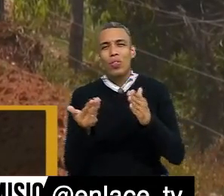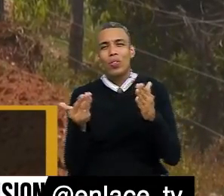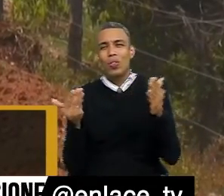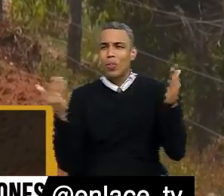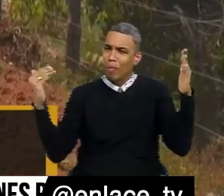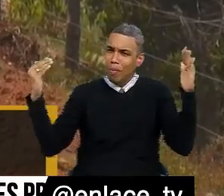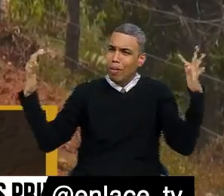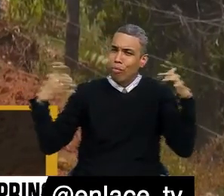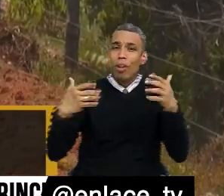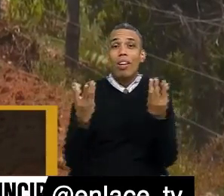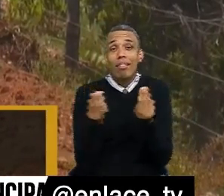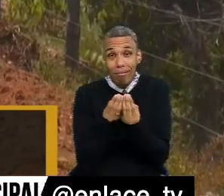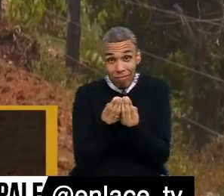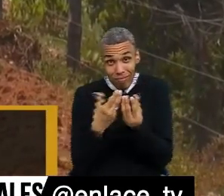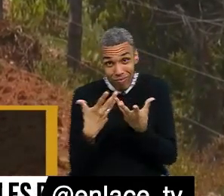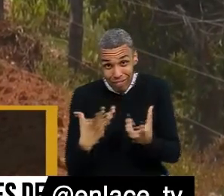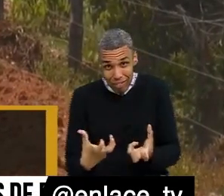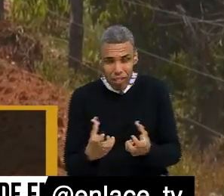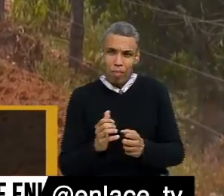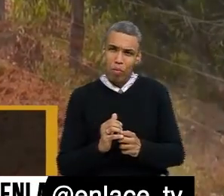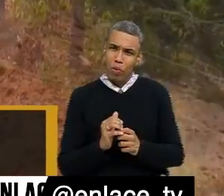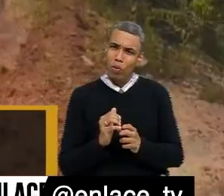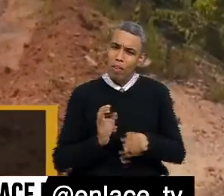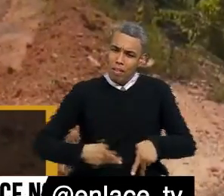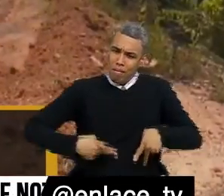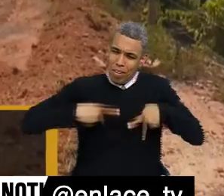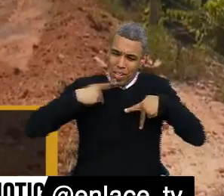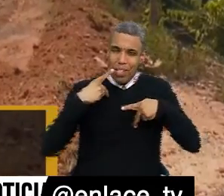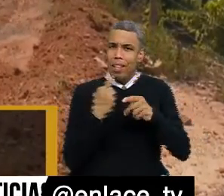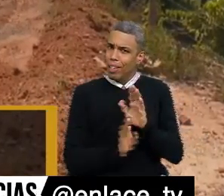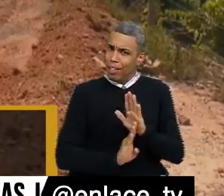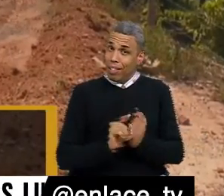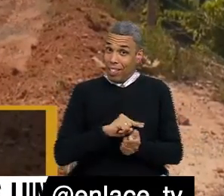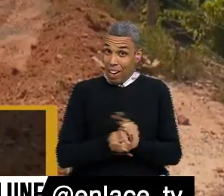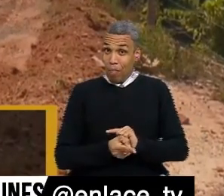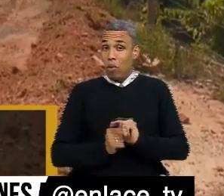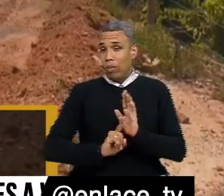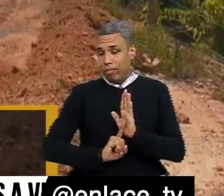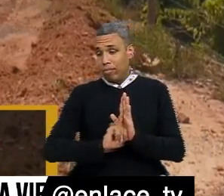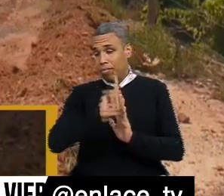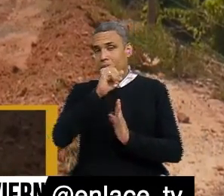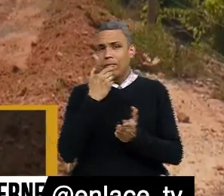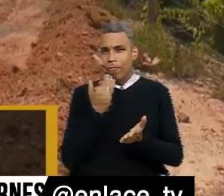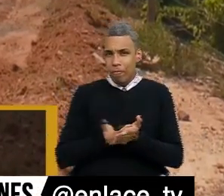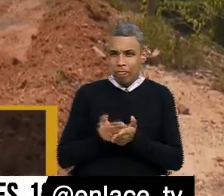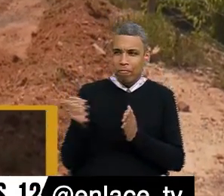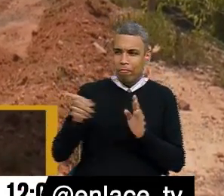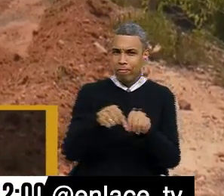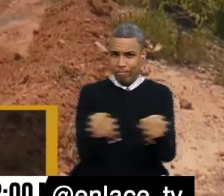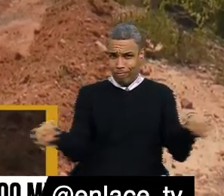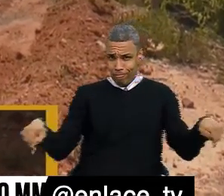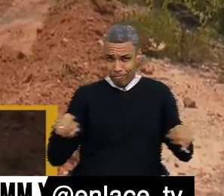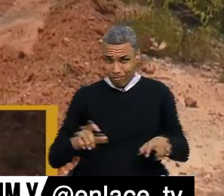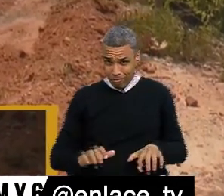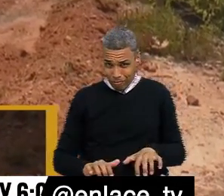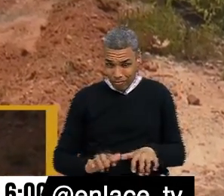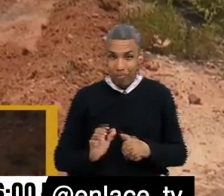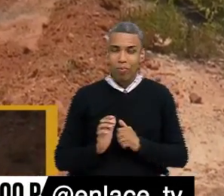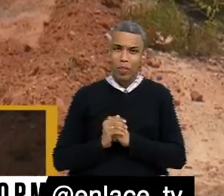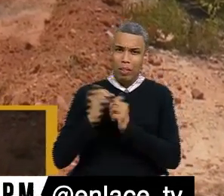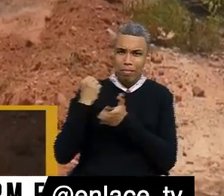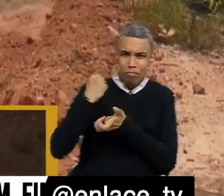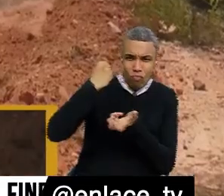luchar por salir adelante, por tener mejores condiciones de vida. La verdad que le agradezco mucho a los señores de infraestructura por haber atendido nuestro